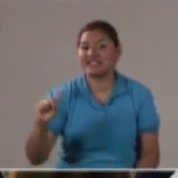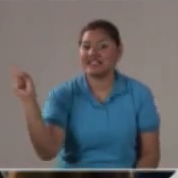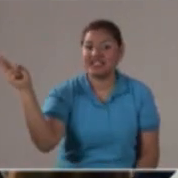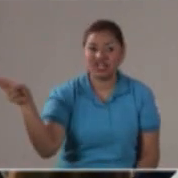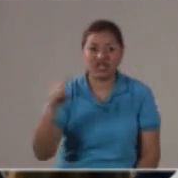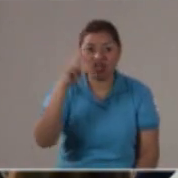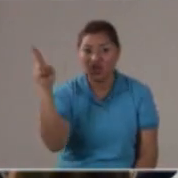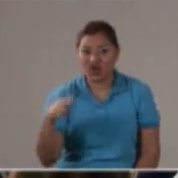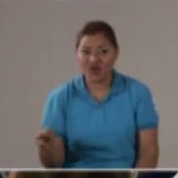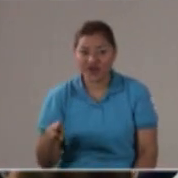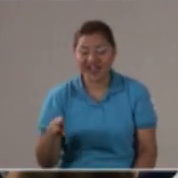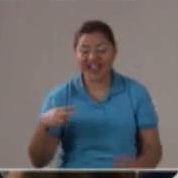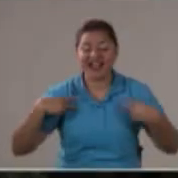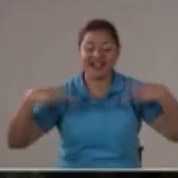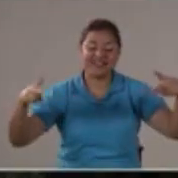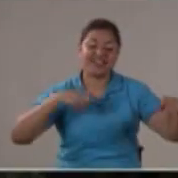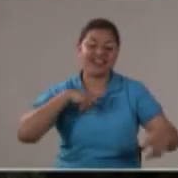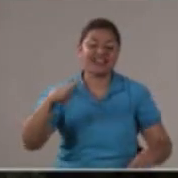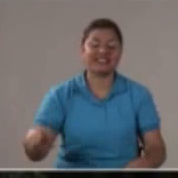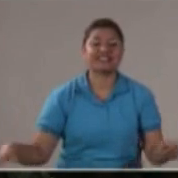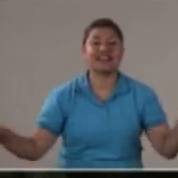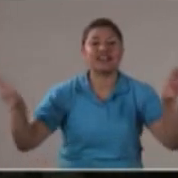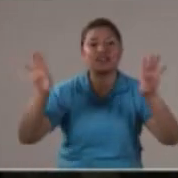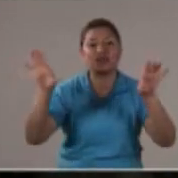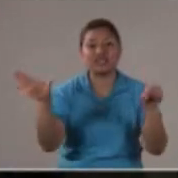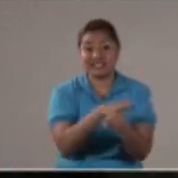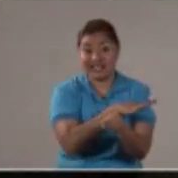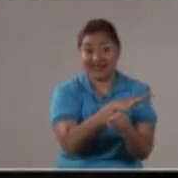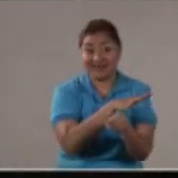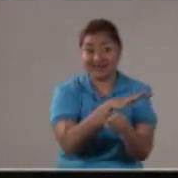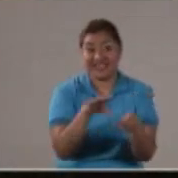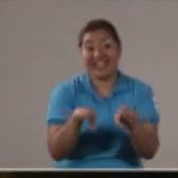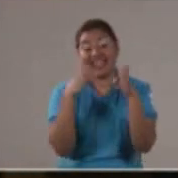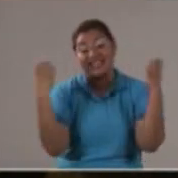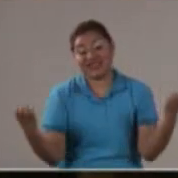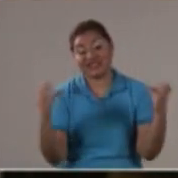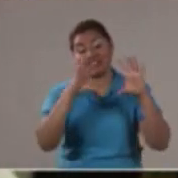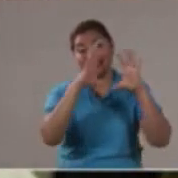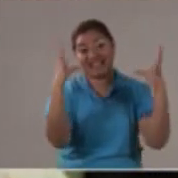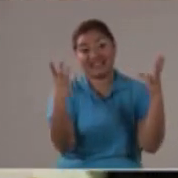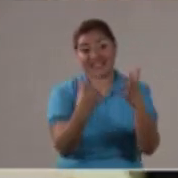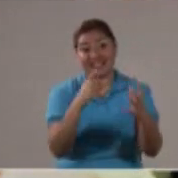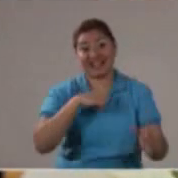llena. ¿Verdad que no? Entonces la tierra había estado llena,